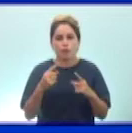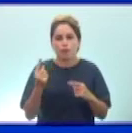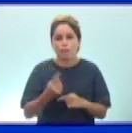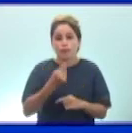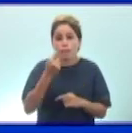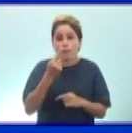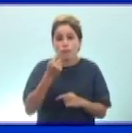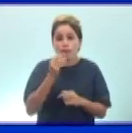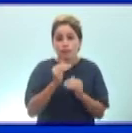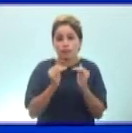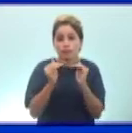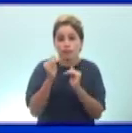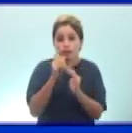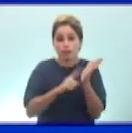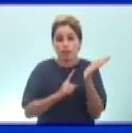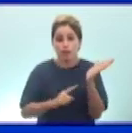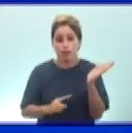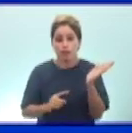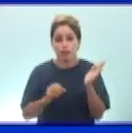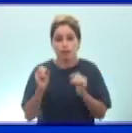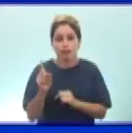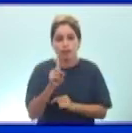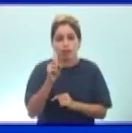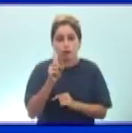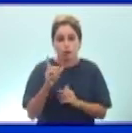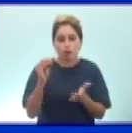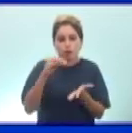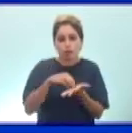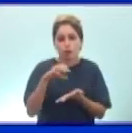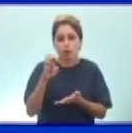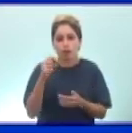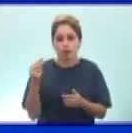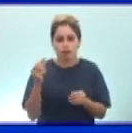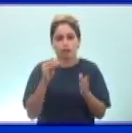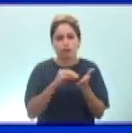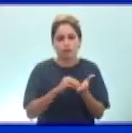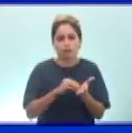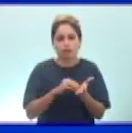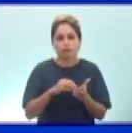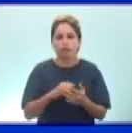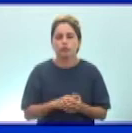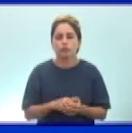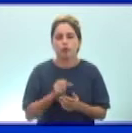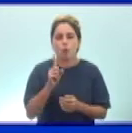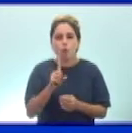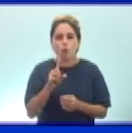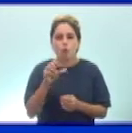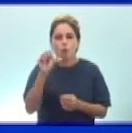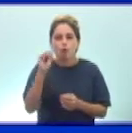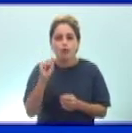1, completándolo con los electrones que le corresponden. 1s2, disculpen.